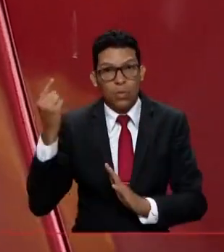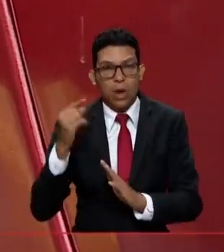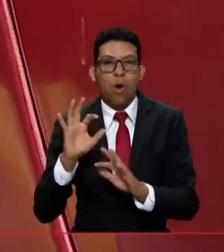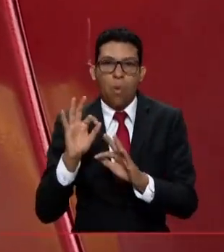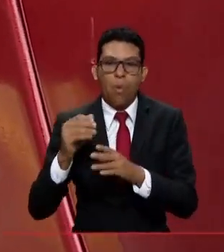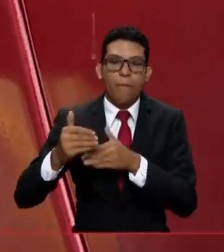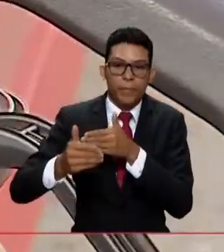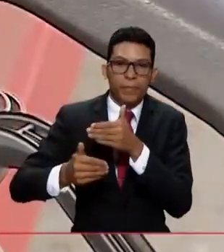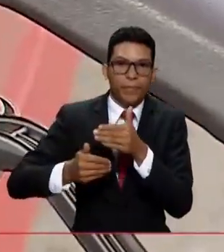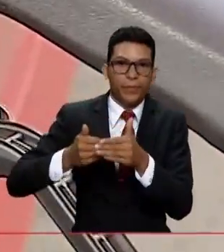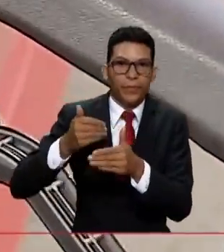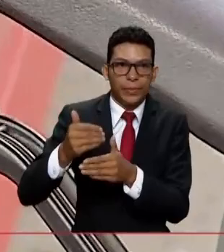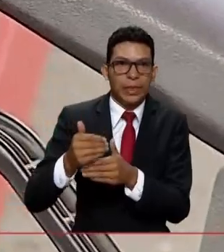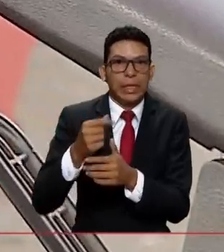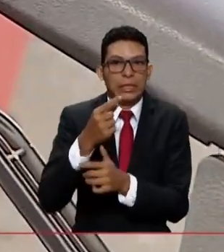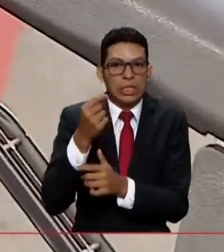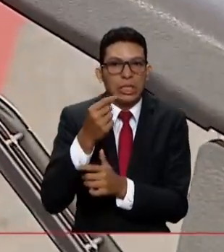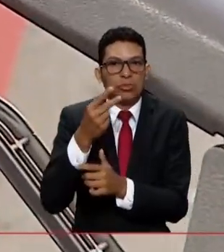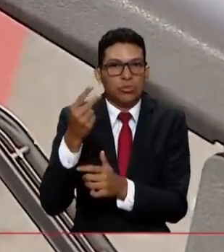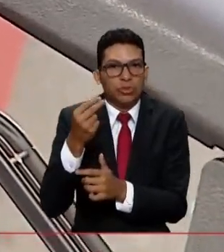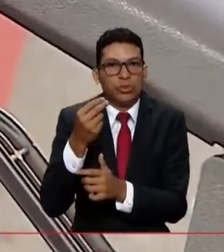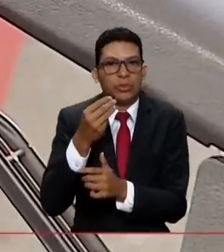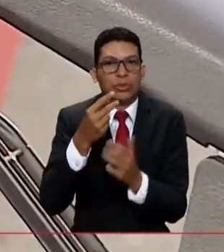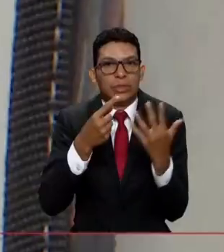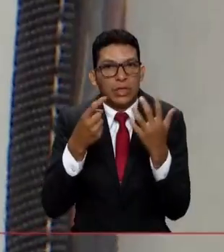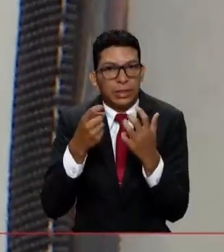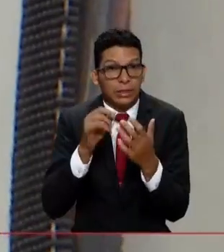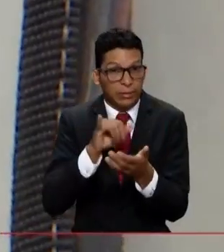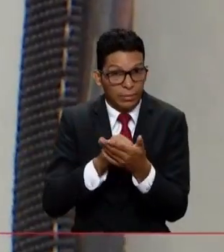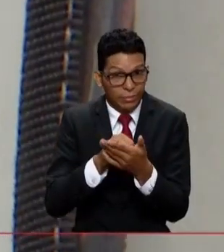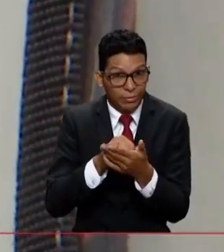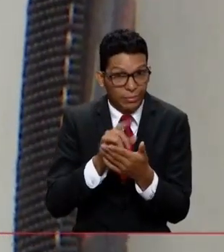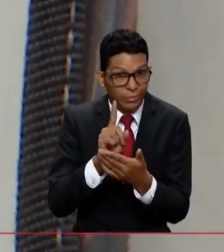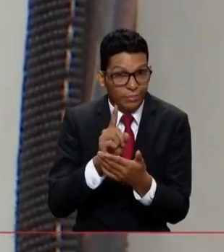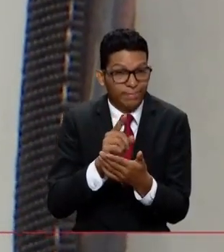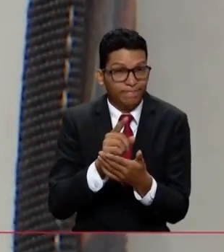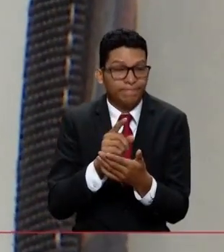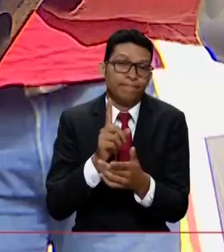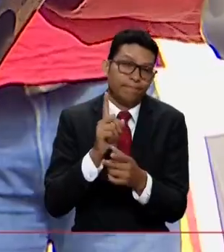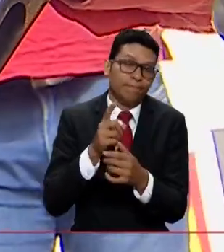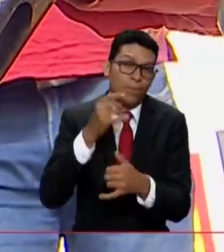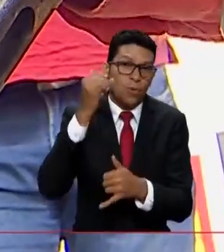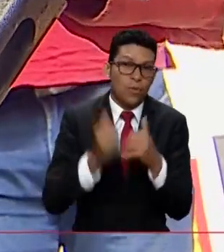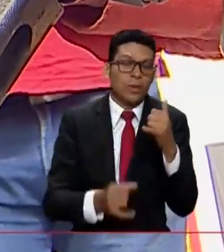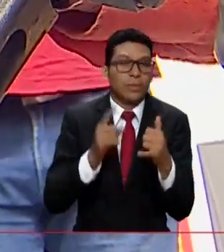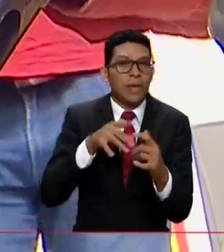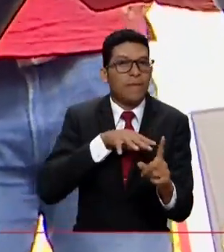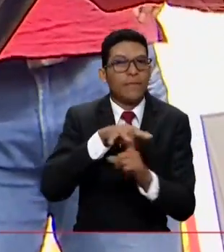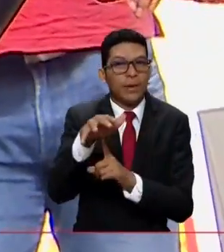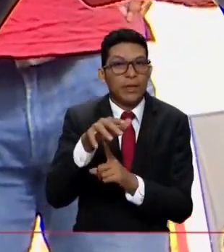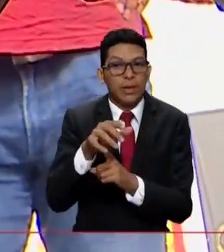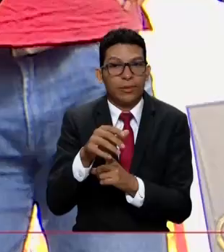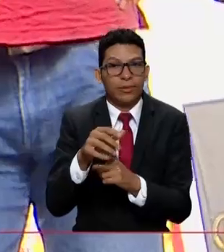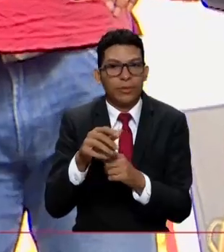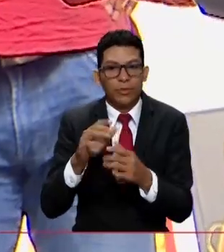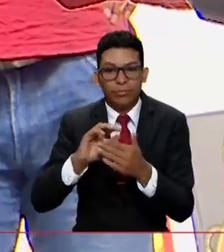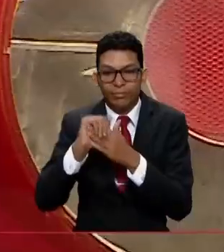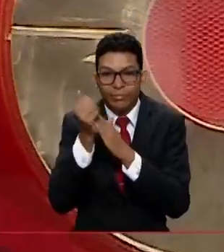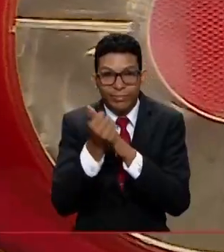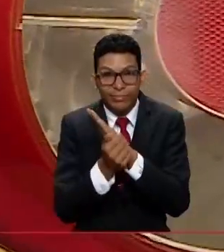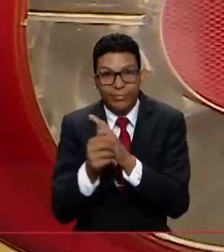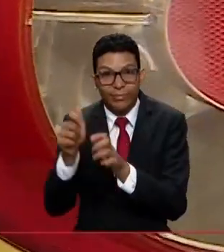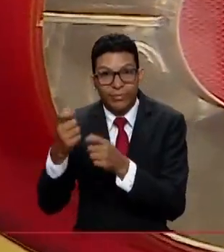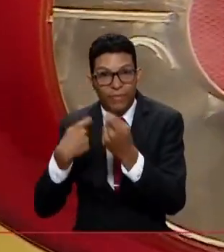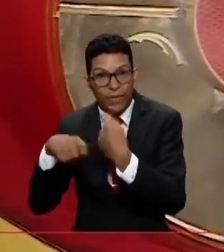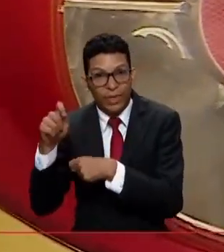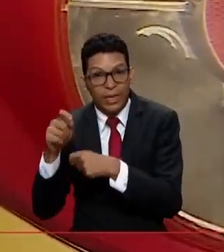hizo este año, donde subió 100, 200, 600 pesos la gasolina. Y recordemos que esto finalmente se afecta tanto al señor de las arepas que está ahí en la esquina, como